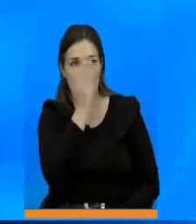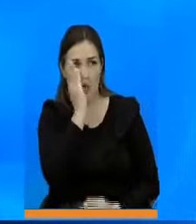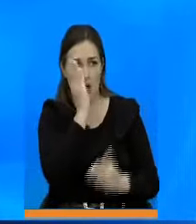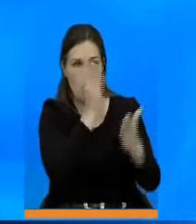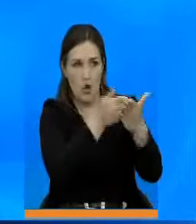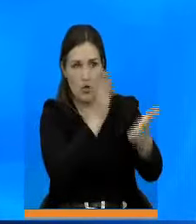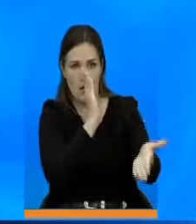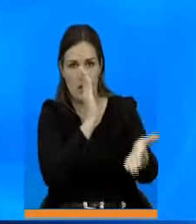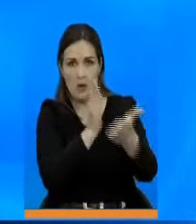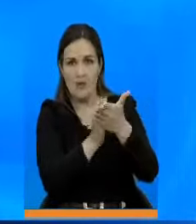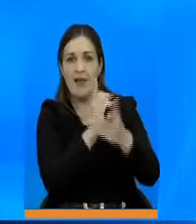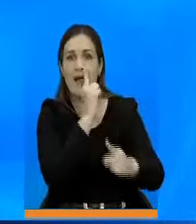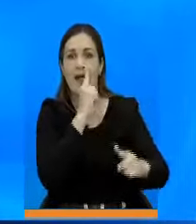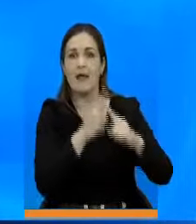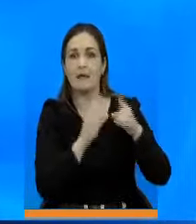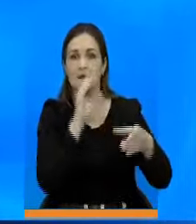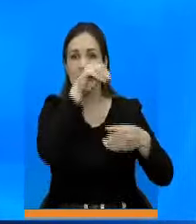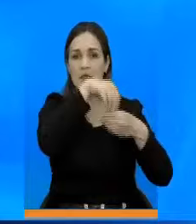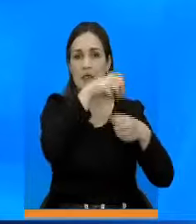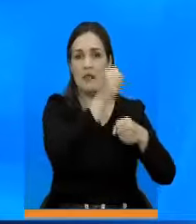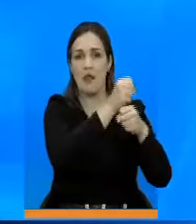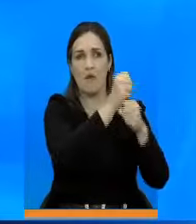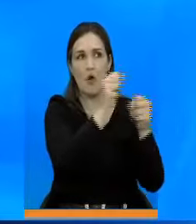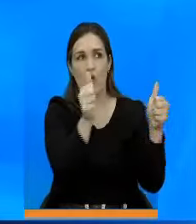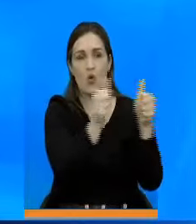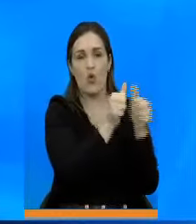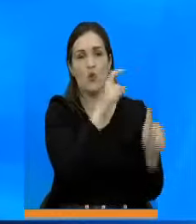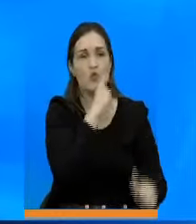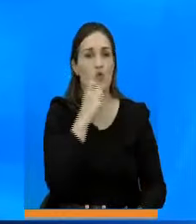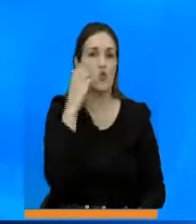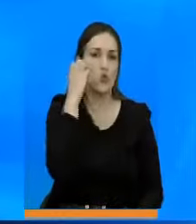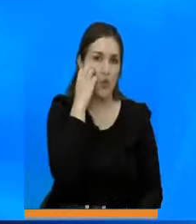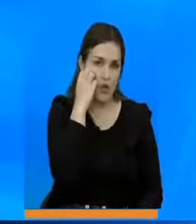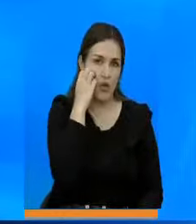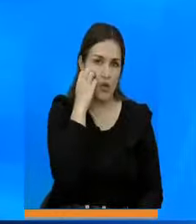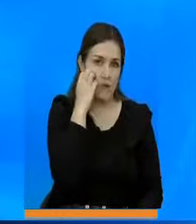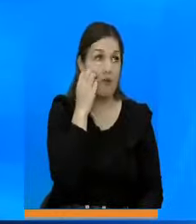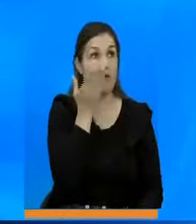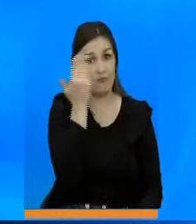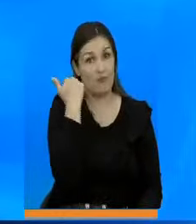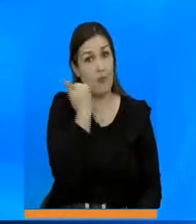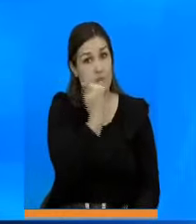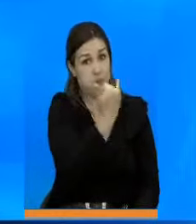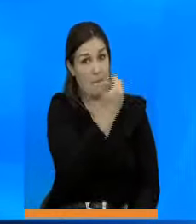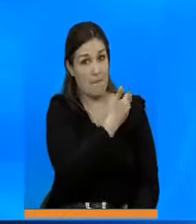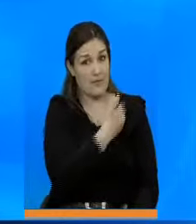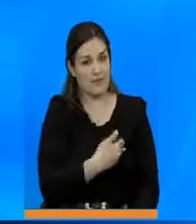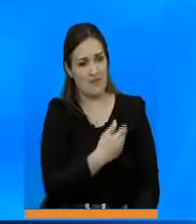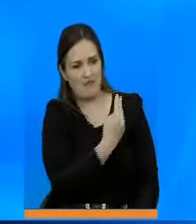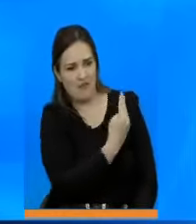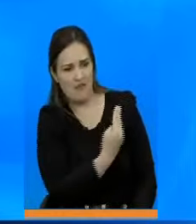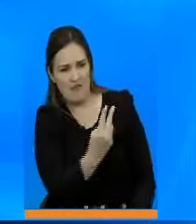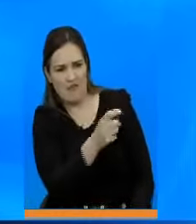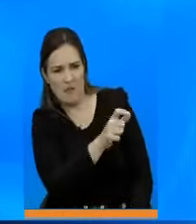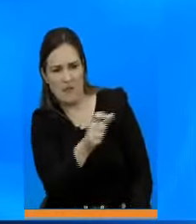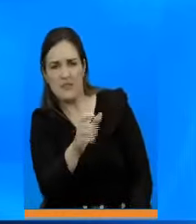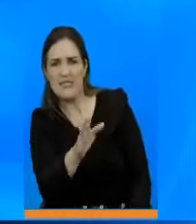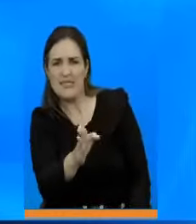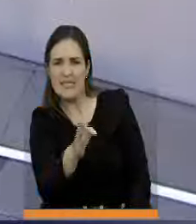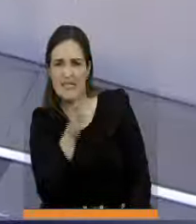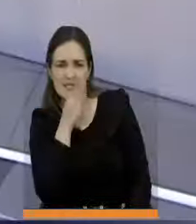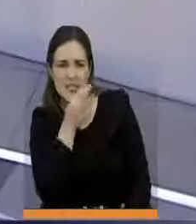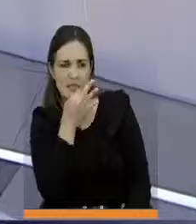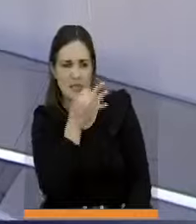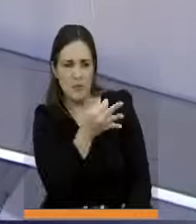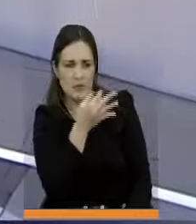funcionarios del presidente Iván Duque, del expresidente en ese entonces Iván Duque. ¿De quiénes estamos hablando? ¿Contra quién va la denuncia? ¿Y quiénes